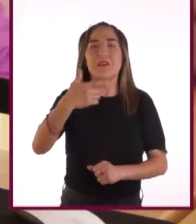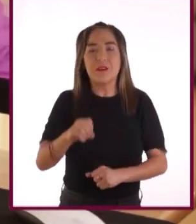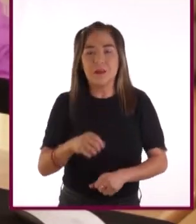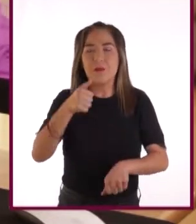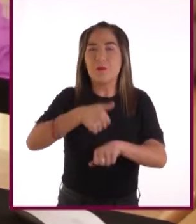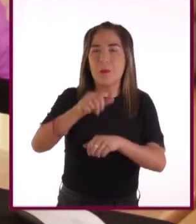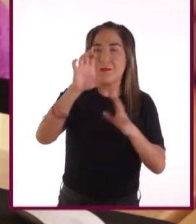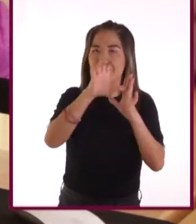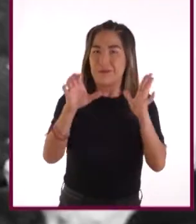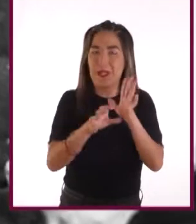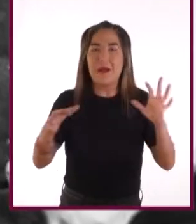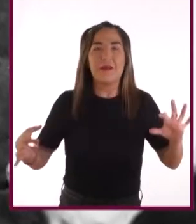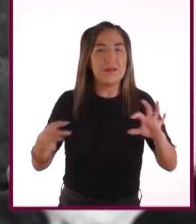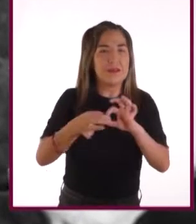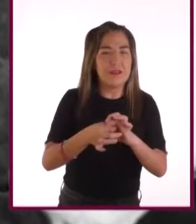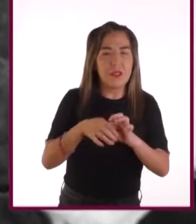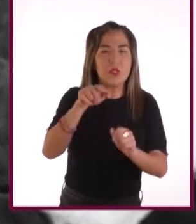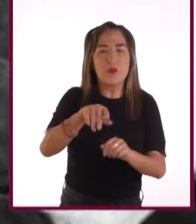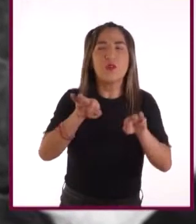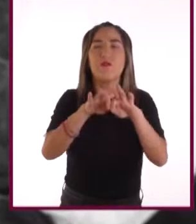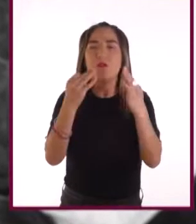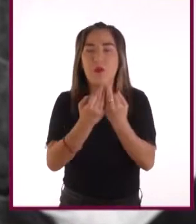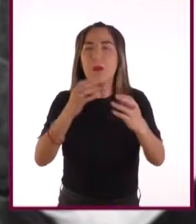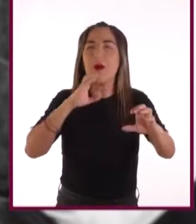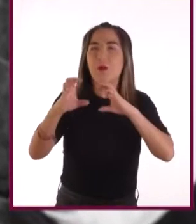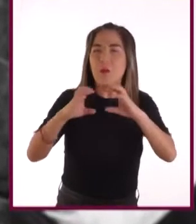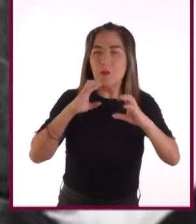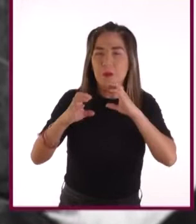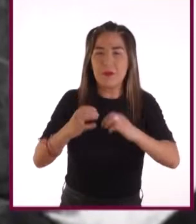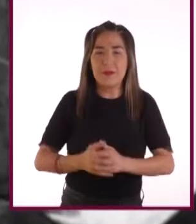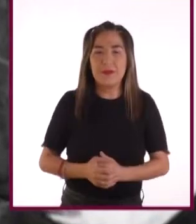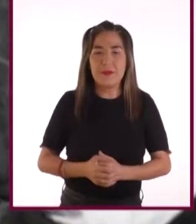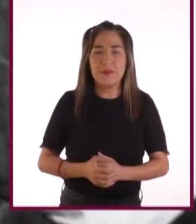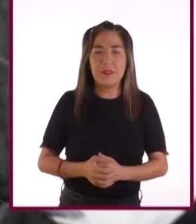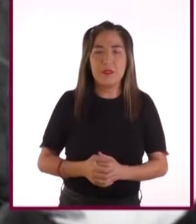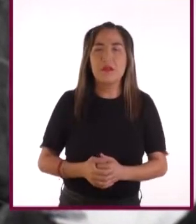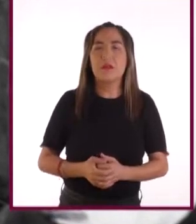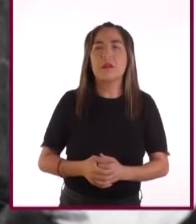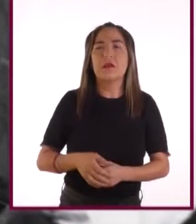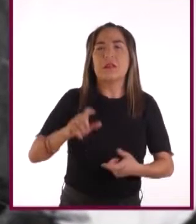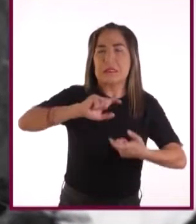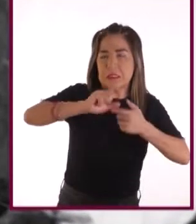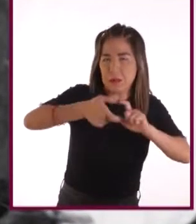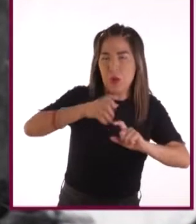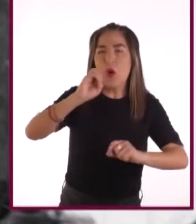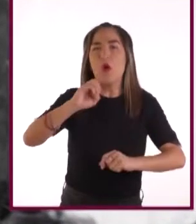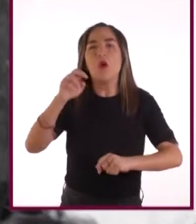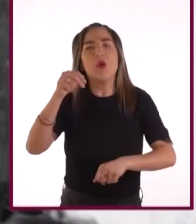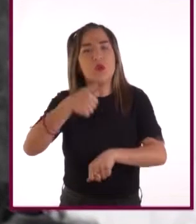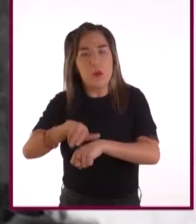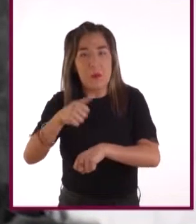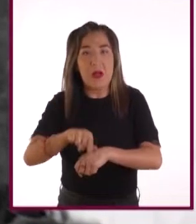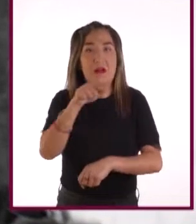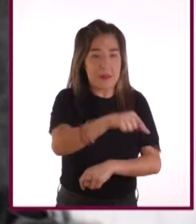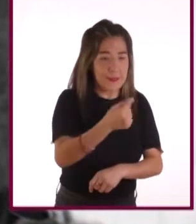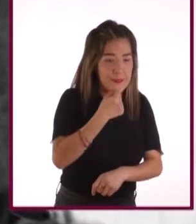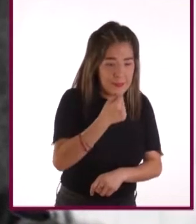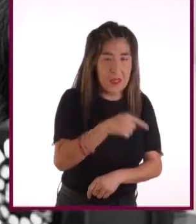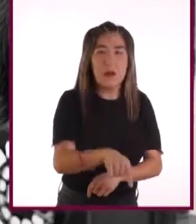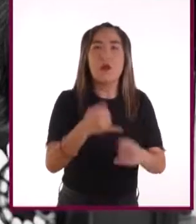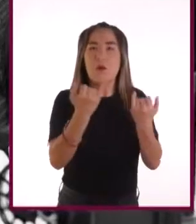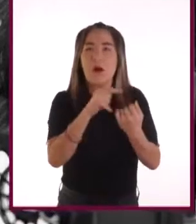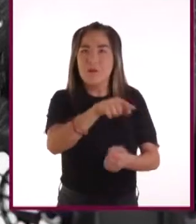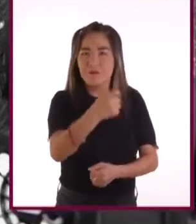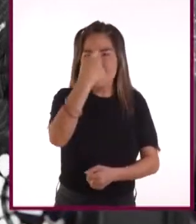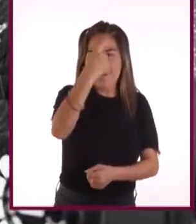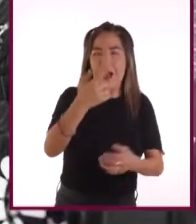den una cierta instrucción. Es una forma de comunicarse, que puede ser con números o puede ser con símbolos. De hecho, hasta los niños de primaria o